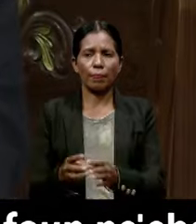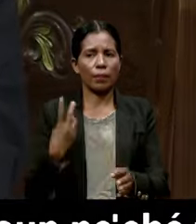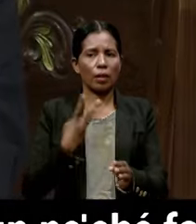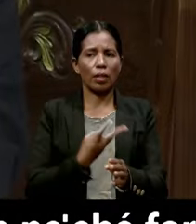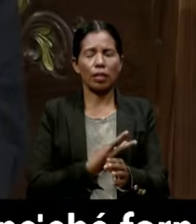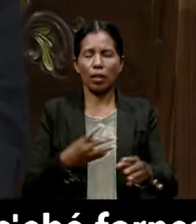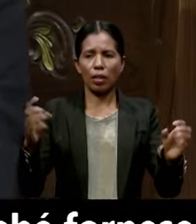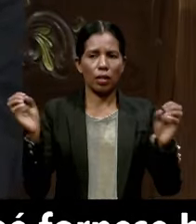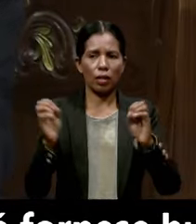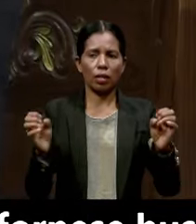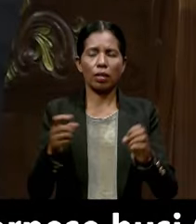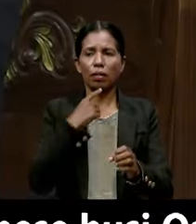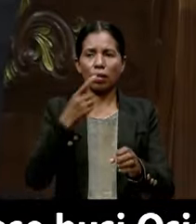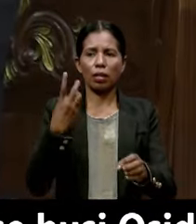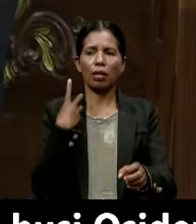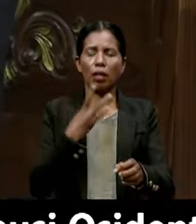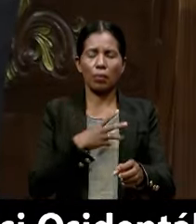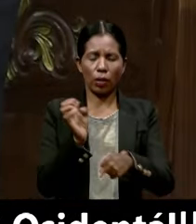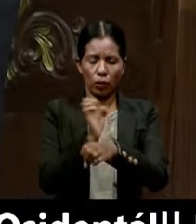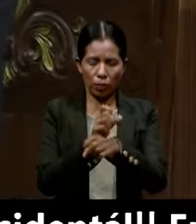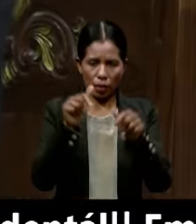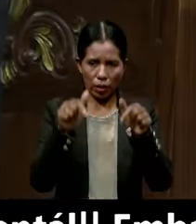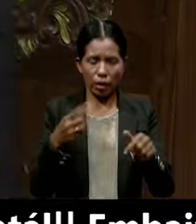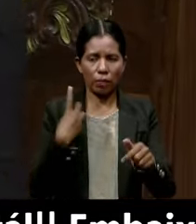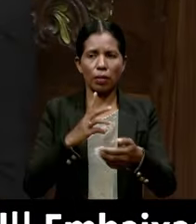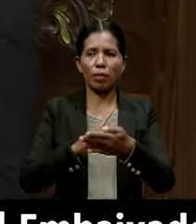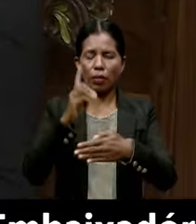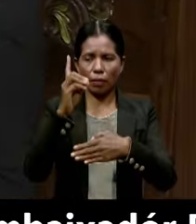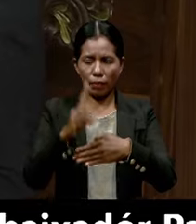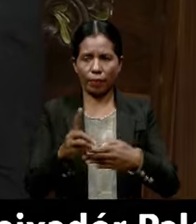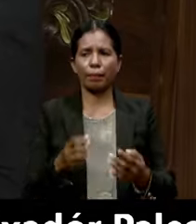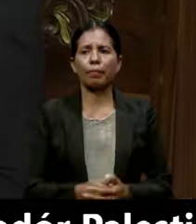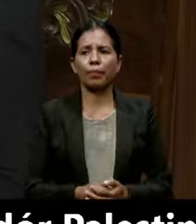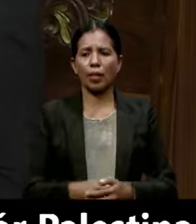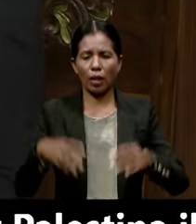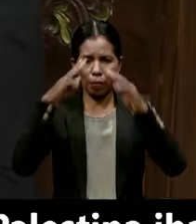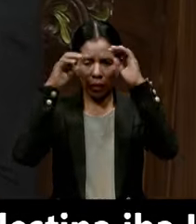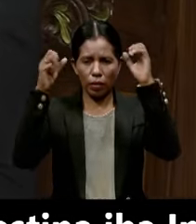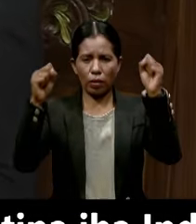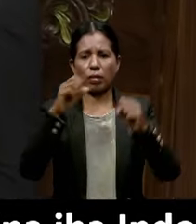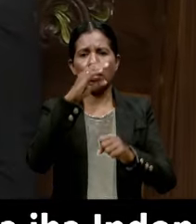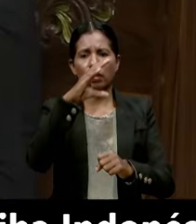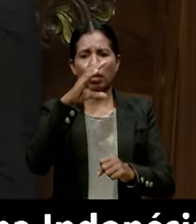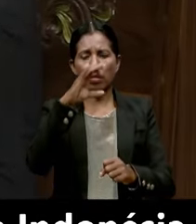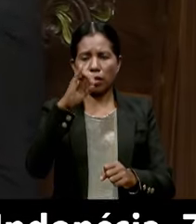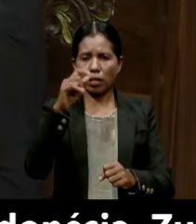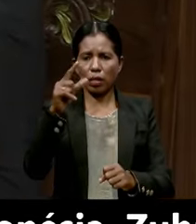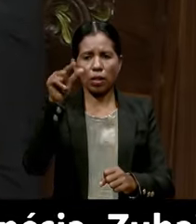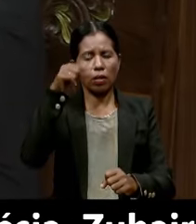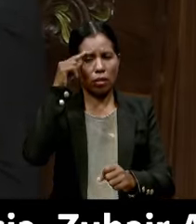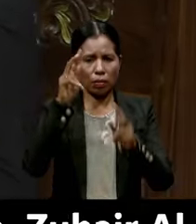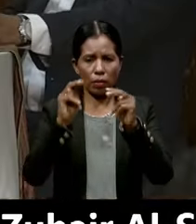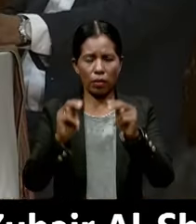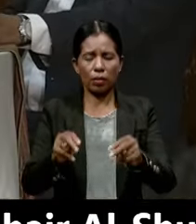ainda rasic, hasta te catlay, a mi economía me quitan, y te nema de desembolso. Além de ne presidente CCIT Limos Hateten, governo